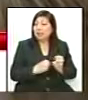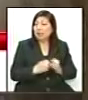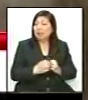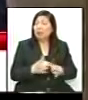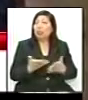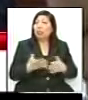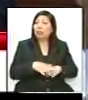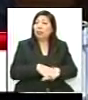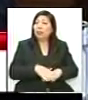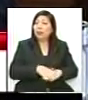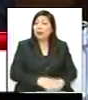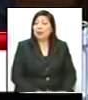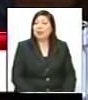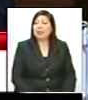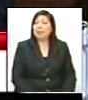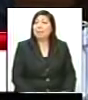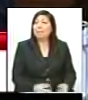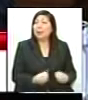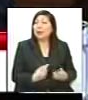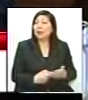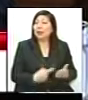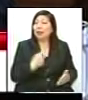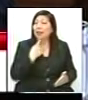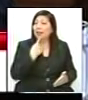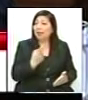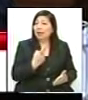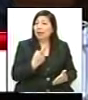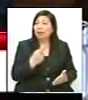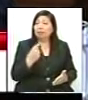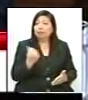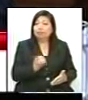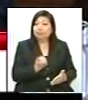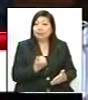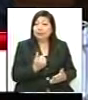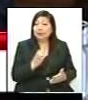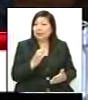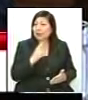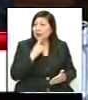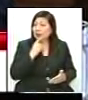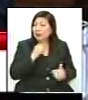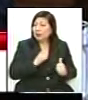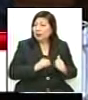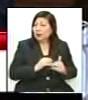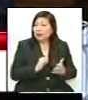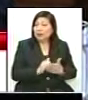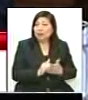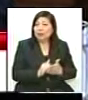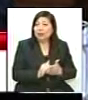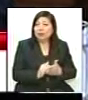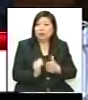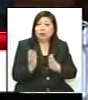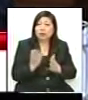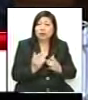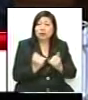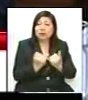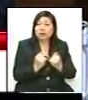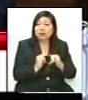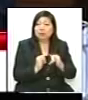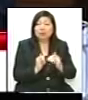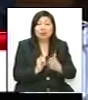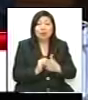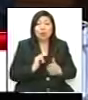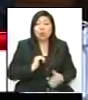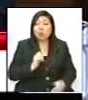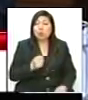la justicia. Porque decía, la ratificación de magistrados es una afectación a la autonomía y la independencia de los